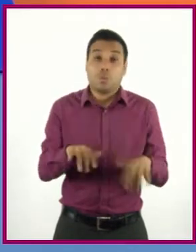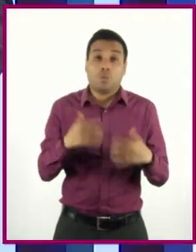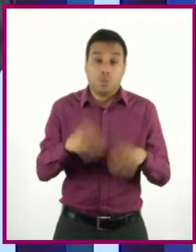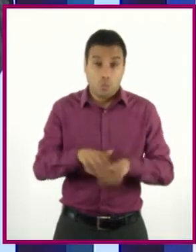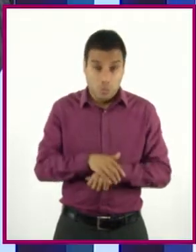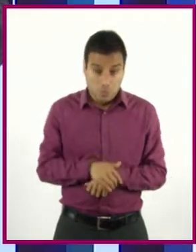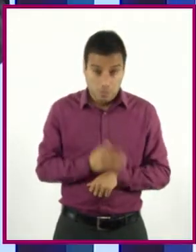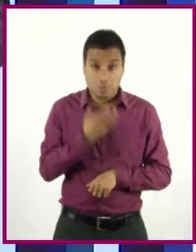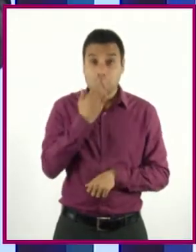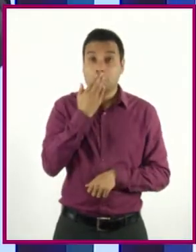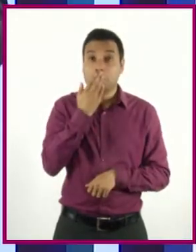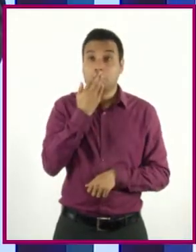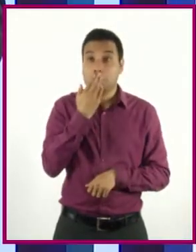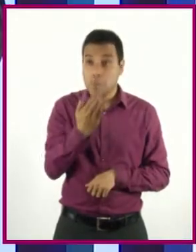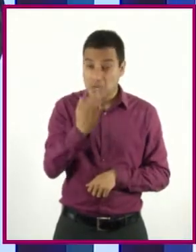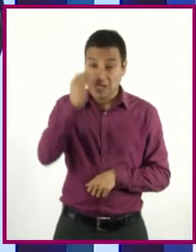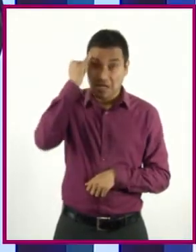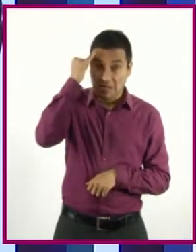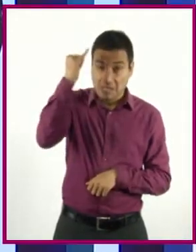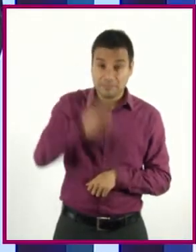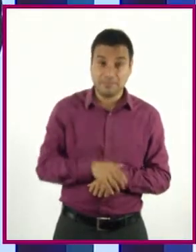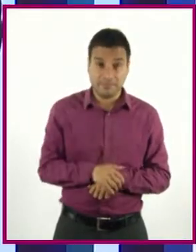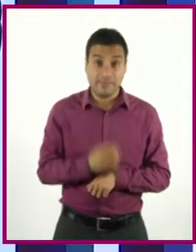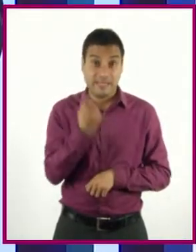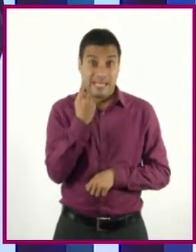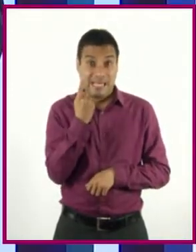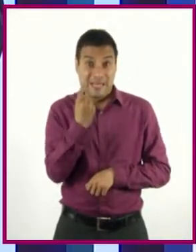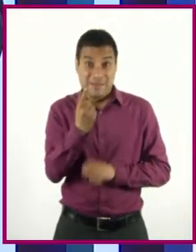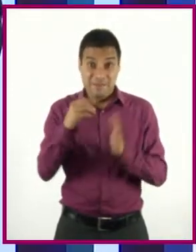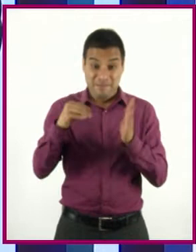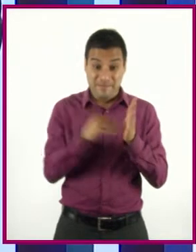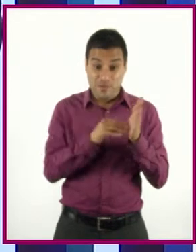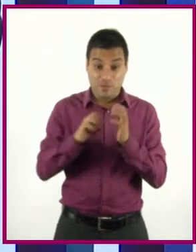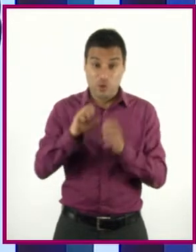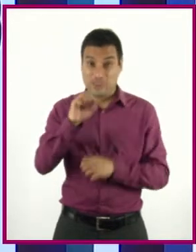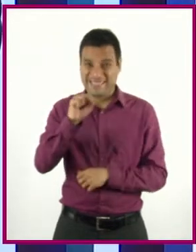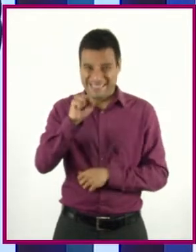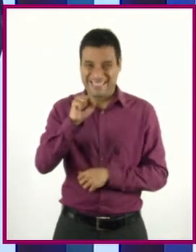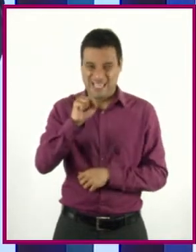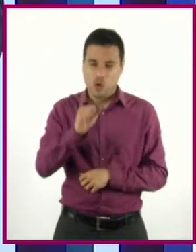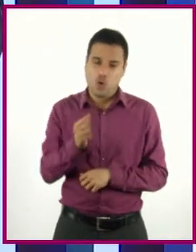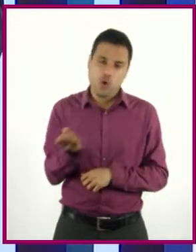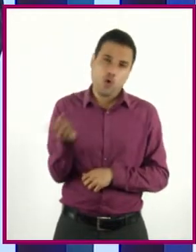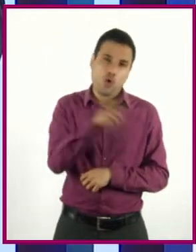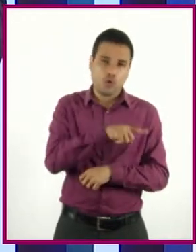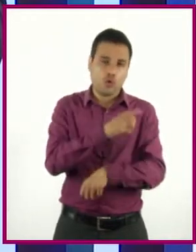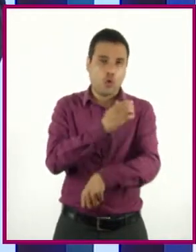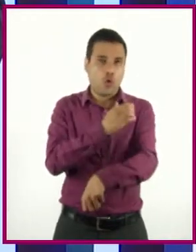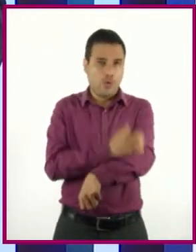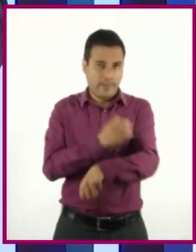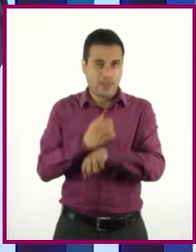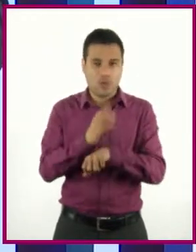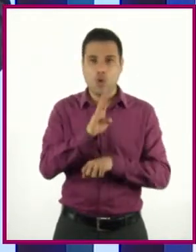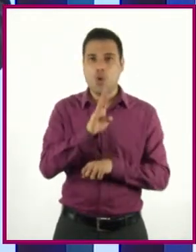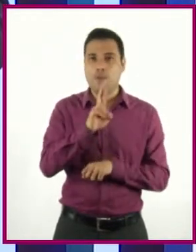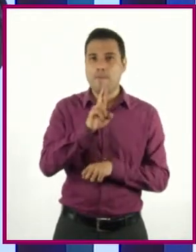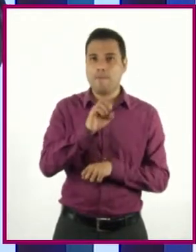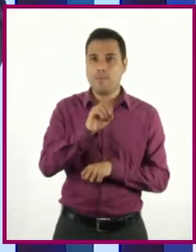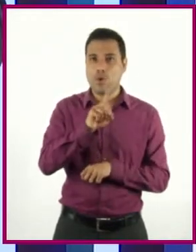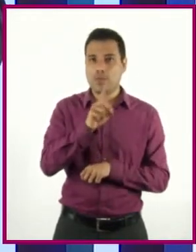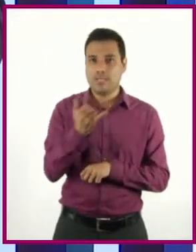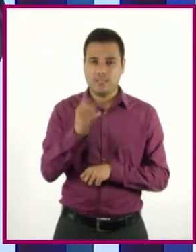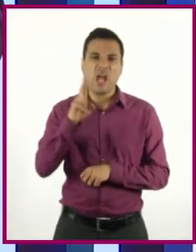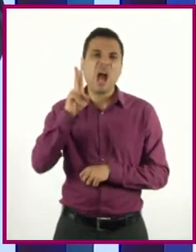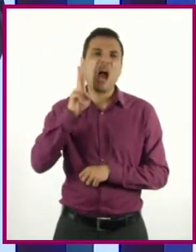Moshinsky! Sí, en los años 60, un colega de Moshinsky, Tomás Brody, evaluó los paréntesis utilizando